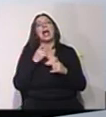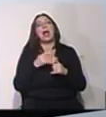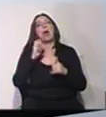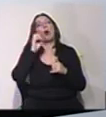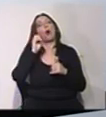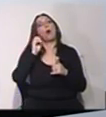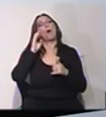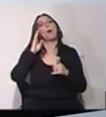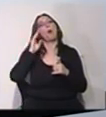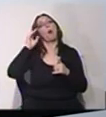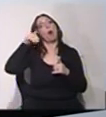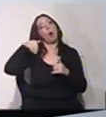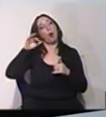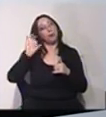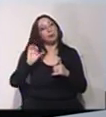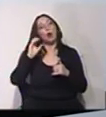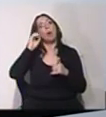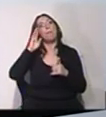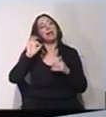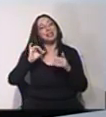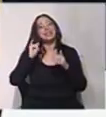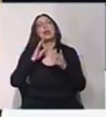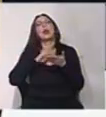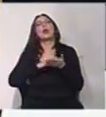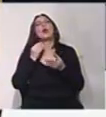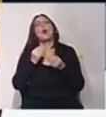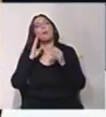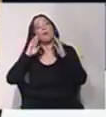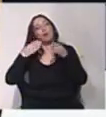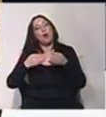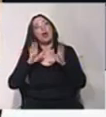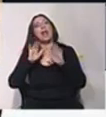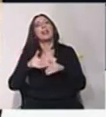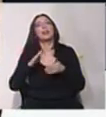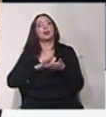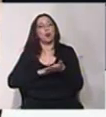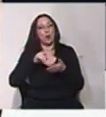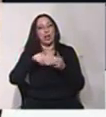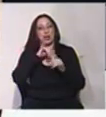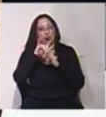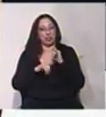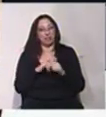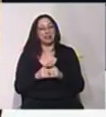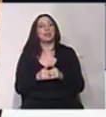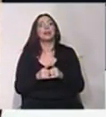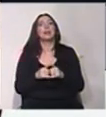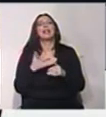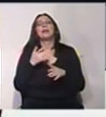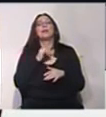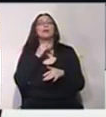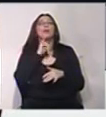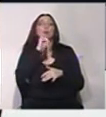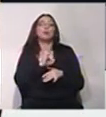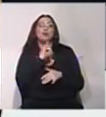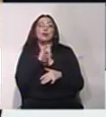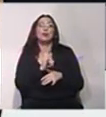OMS que hablan de cómo enfocar ese tema. Pero yo te voy a contar una anécdota, nomás para ejemplificarte un poco, que es una anécdota que me impactó, así como